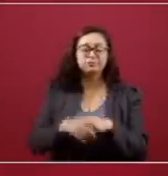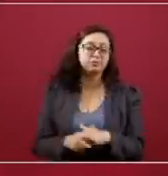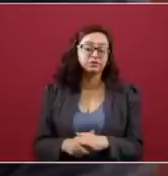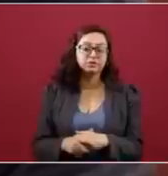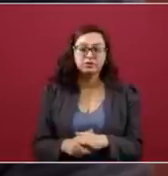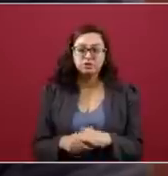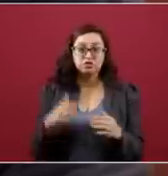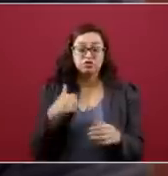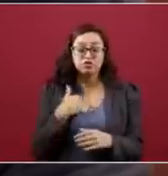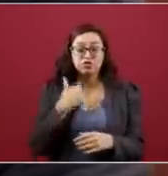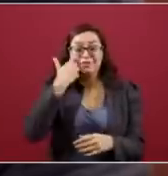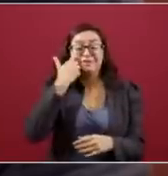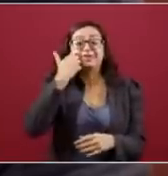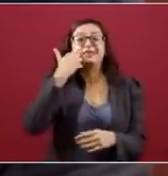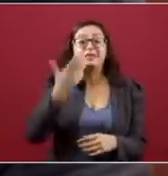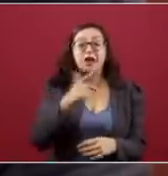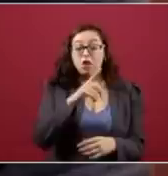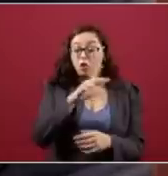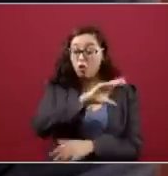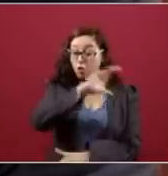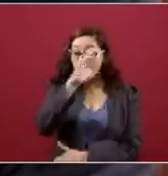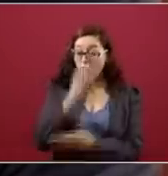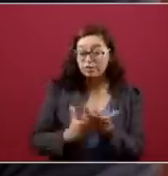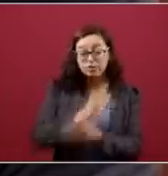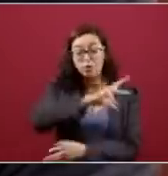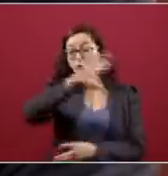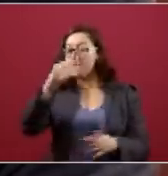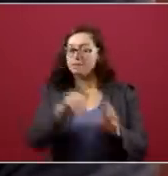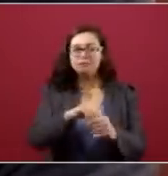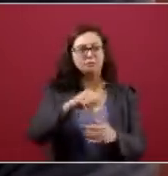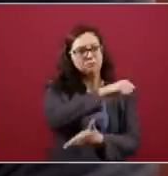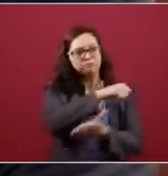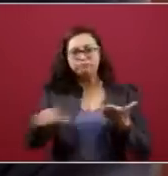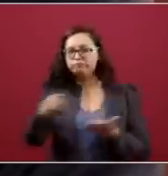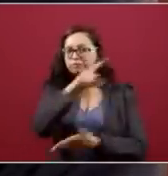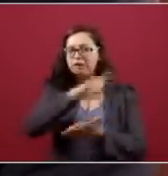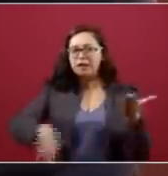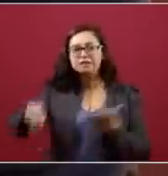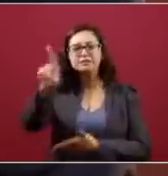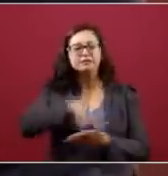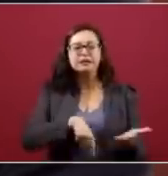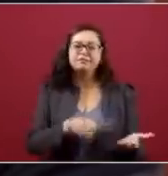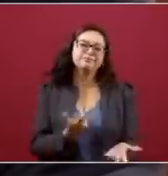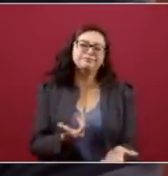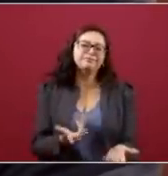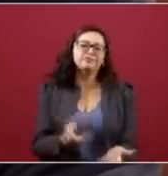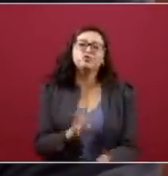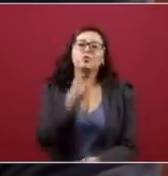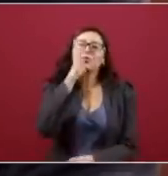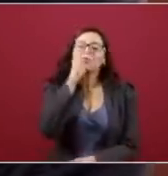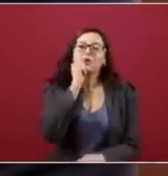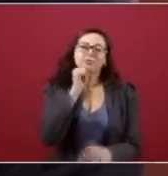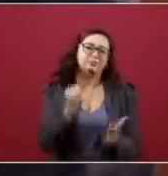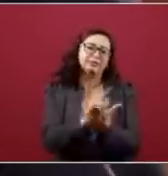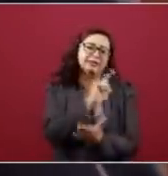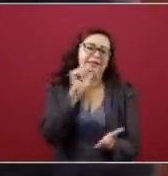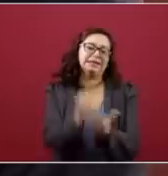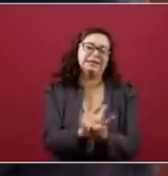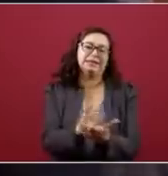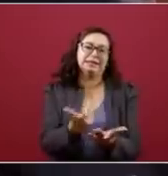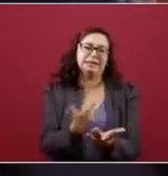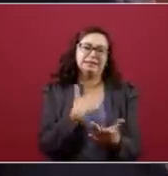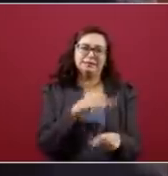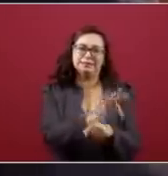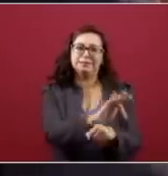cancelar todos los contratos. No lo puedo hacer, primero por la cuestión legal y segundo porque quiero